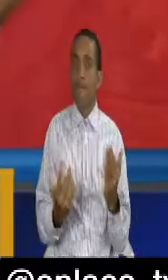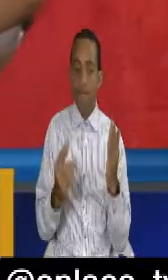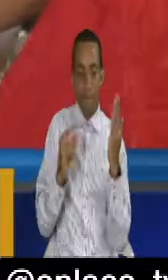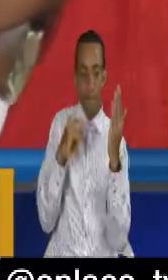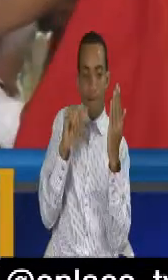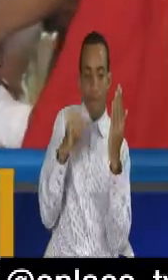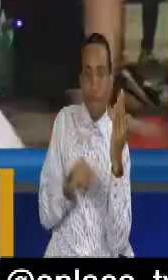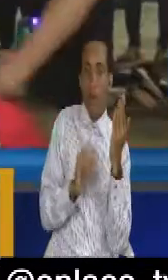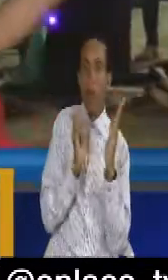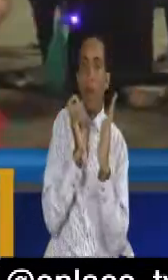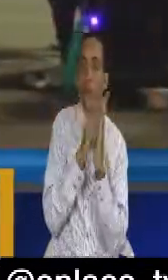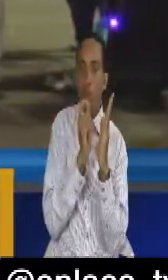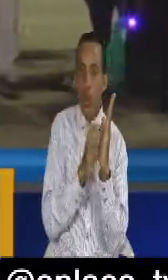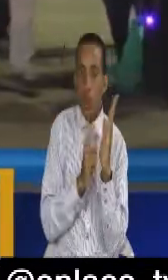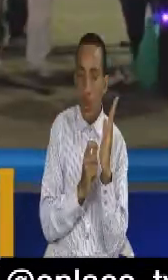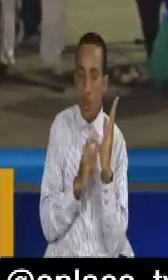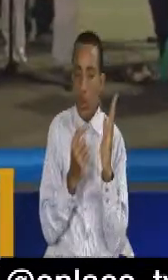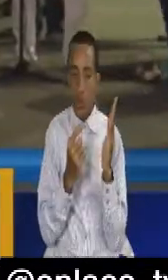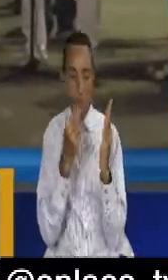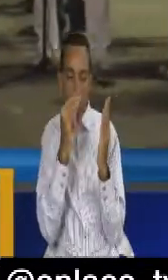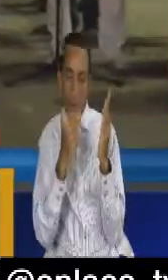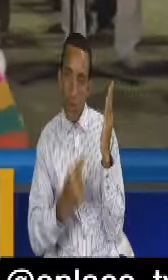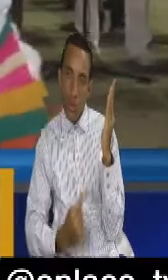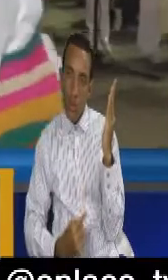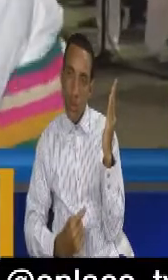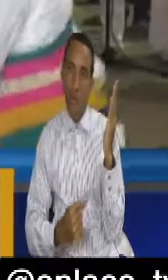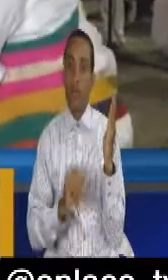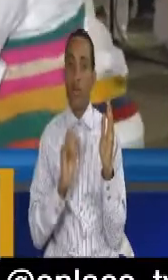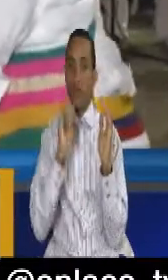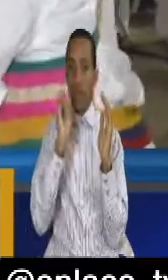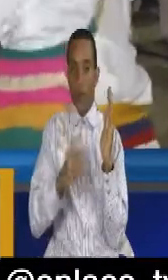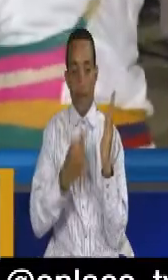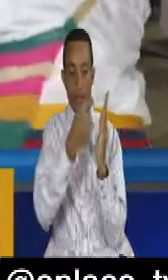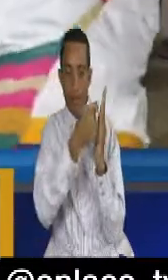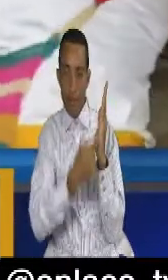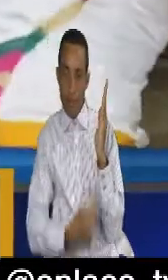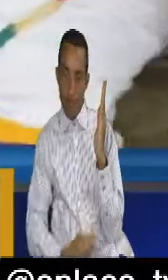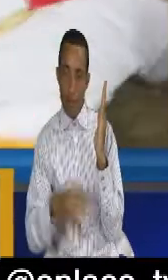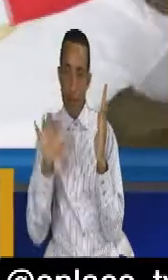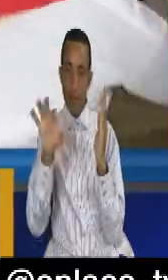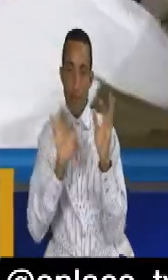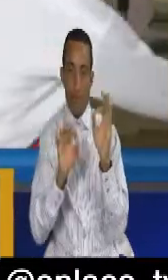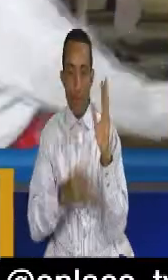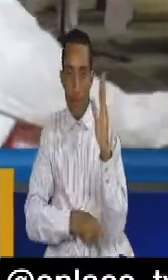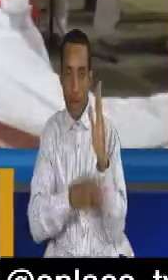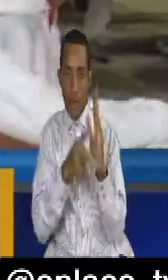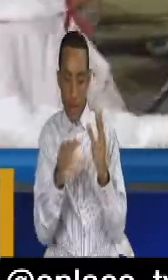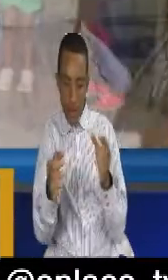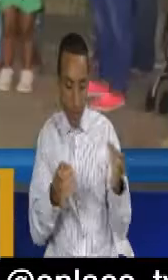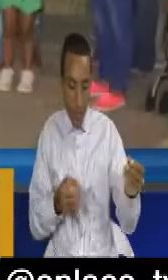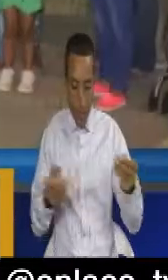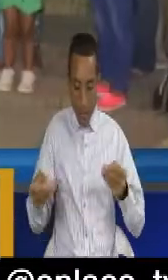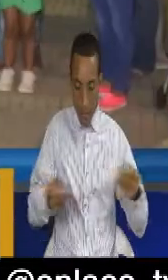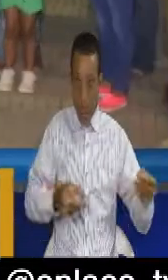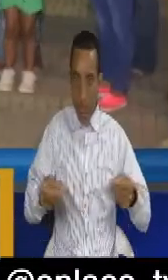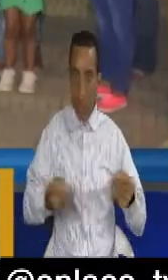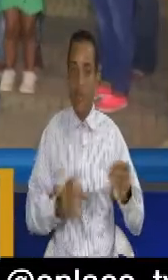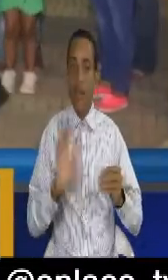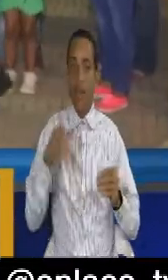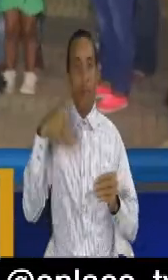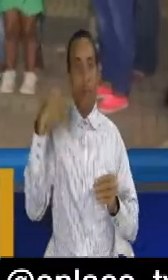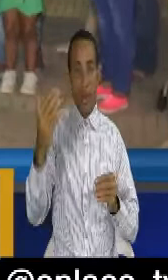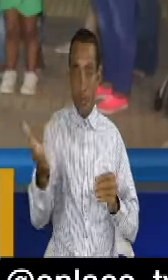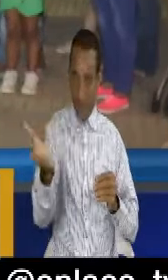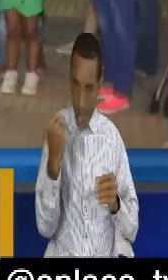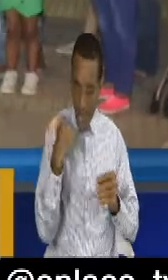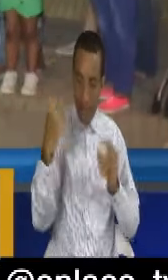puntaje dependiendo de los criterios y así será pues la selección de estas hojas de vida. Posteriormente haremos una entrevista con cada